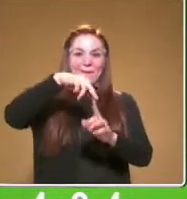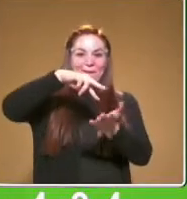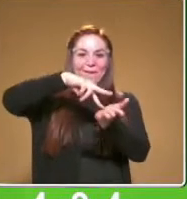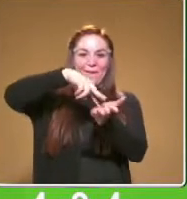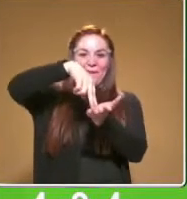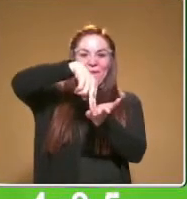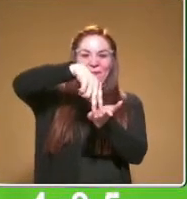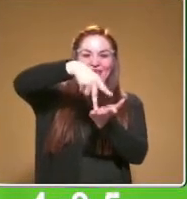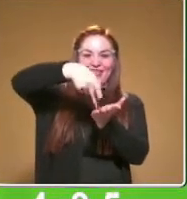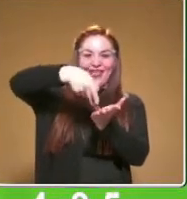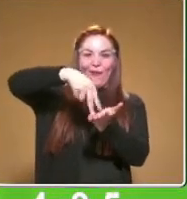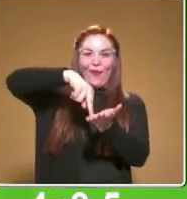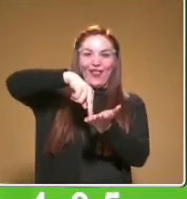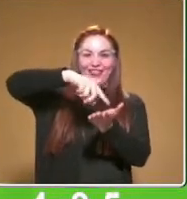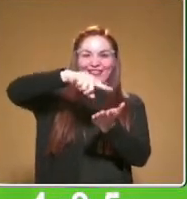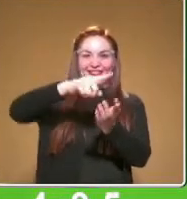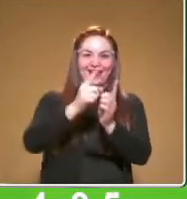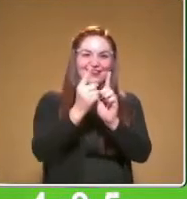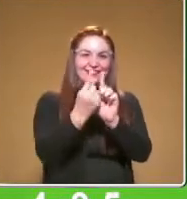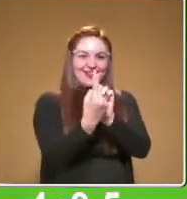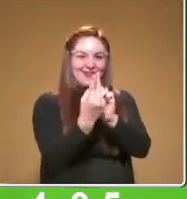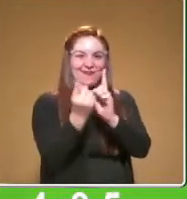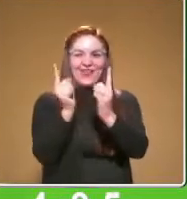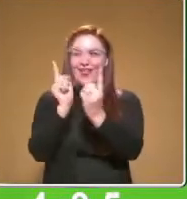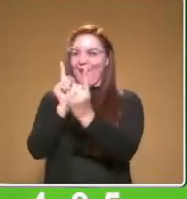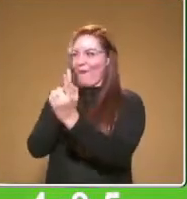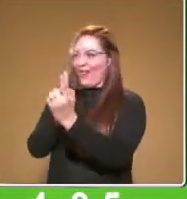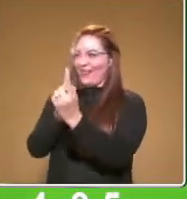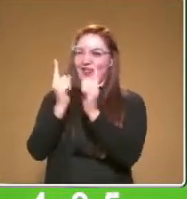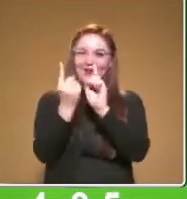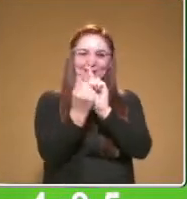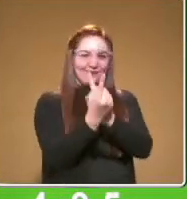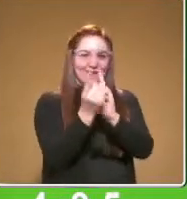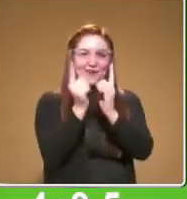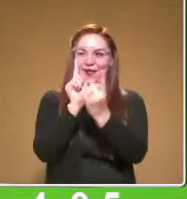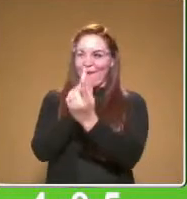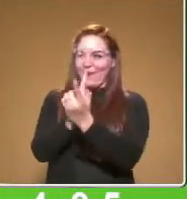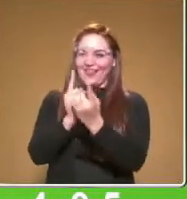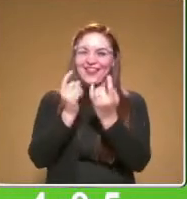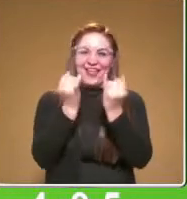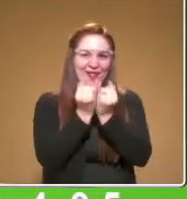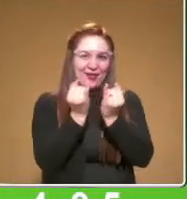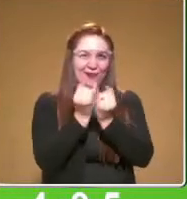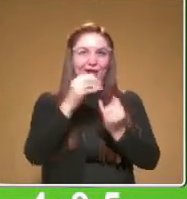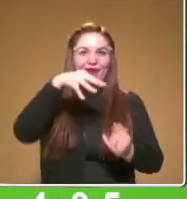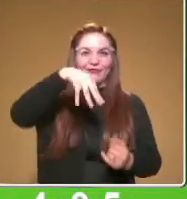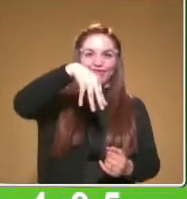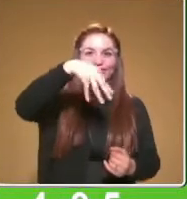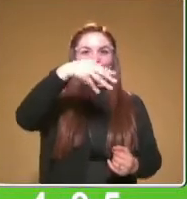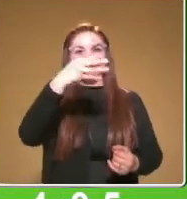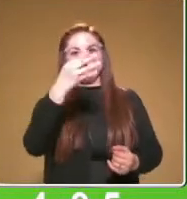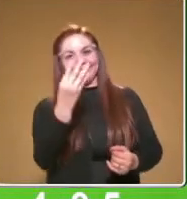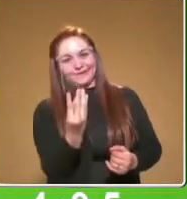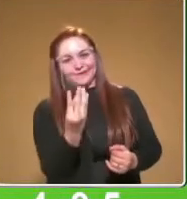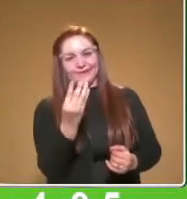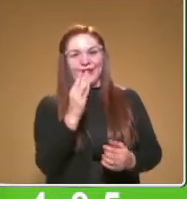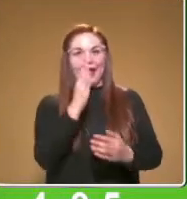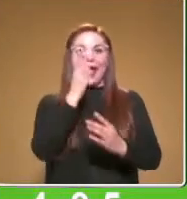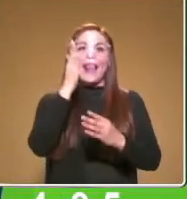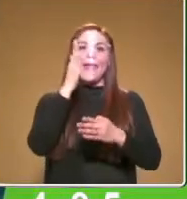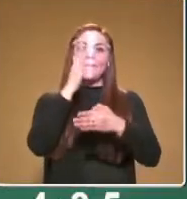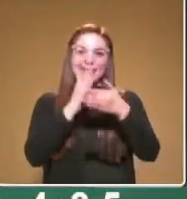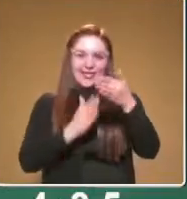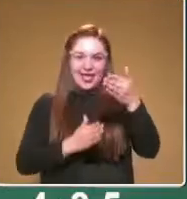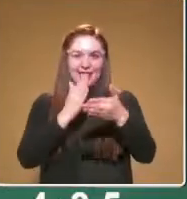hacia atrás. Dando la espalda hacia el foro, a la persona giraban. Que estaba hablando, giraban. Okay. Y de hecho, pues ahí está dando un medio giro, entonces ahí lo